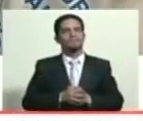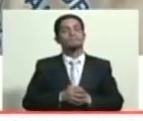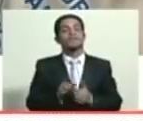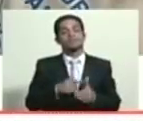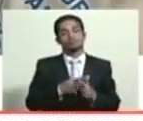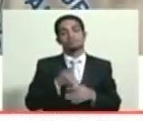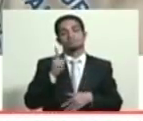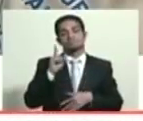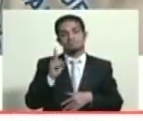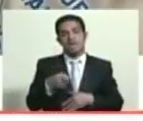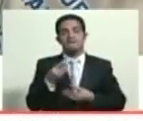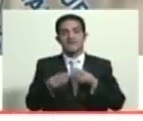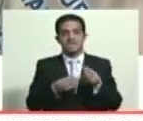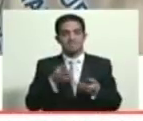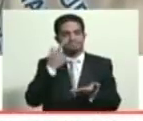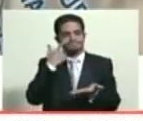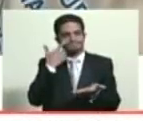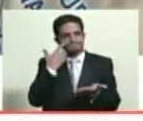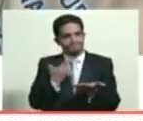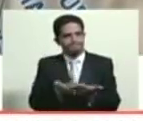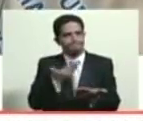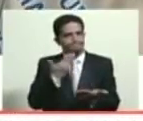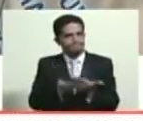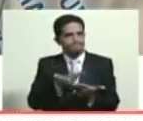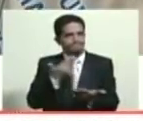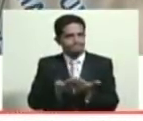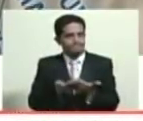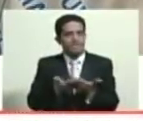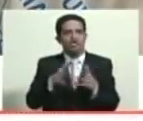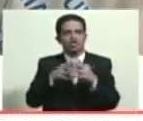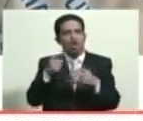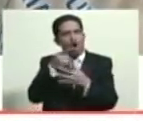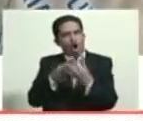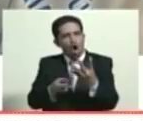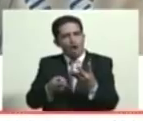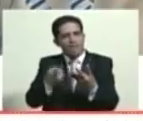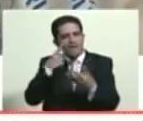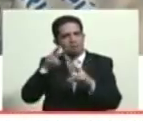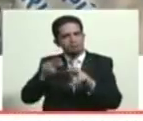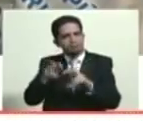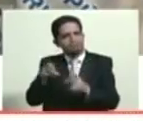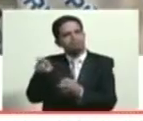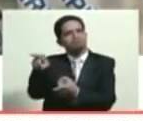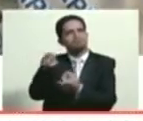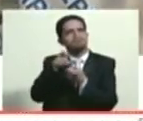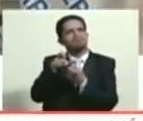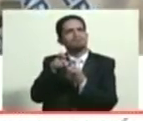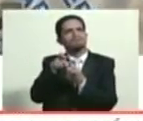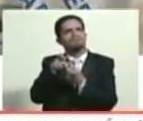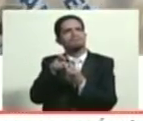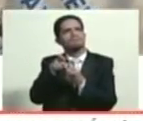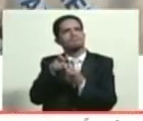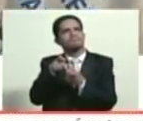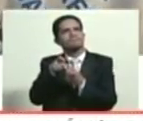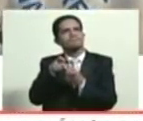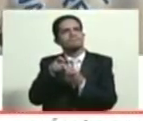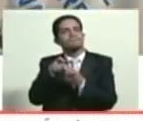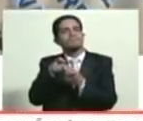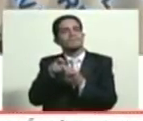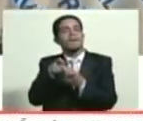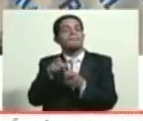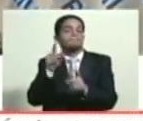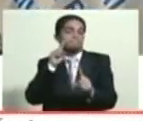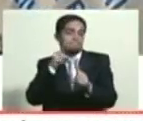realizar auditoría, inspecciones y cualquier tipo de revisión fiscal en garantía de la buena